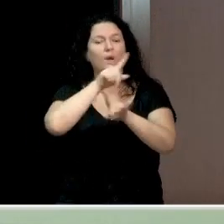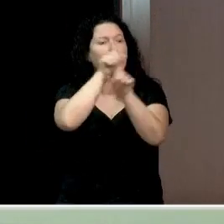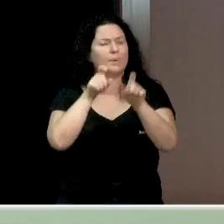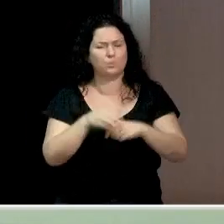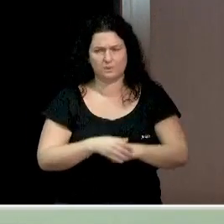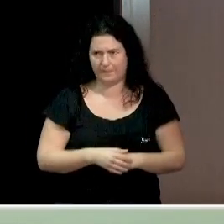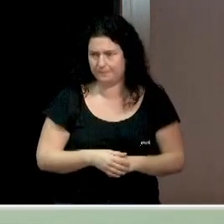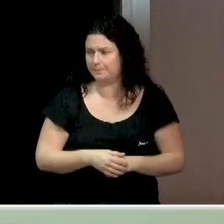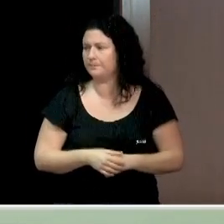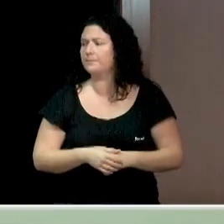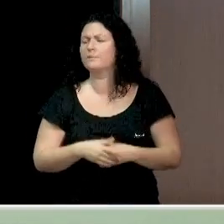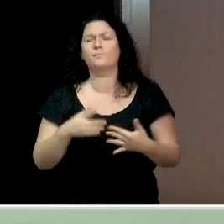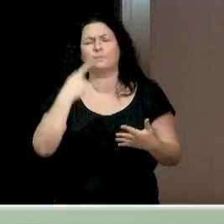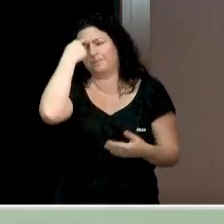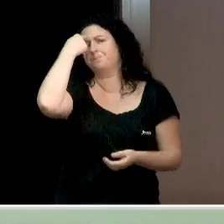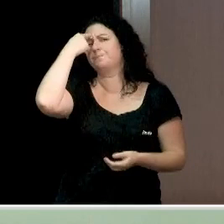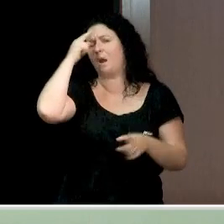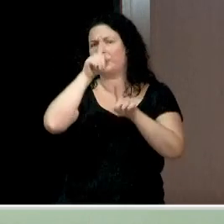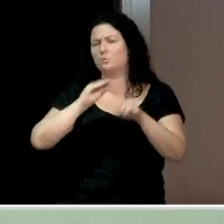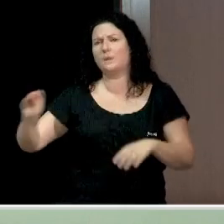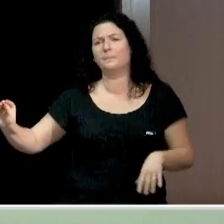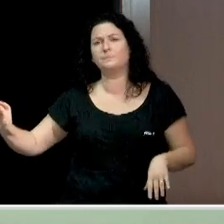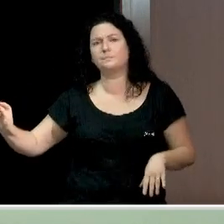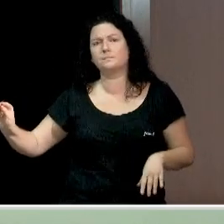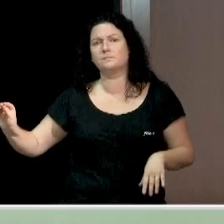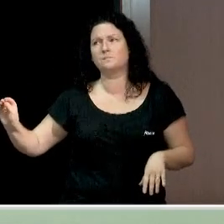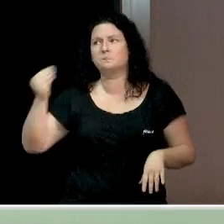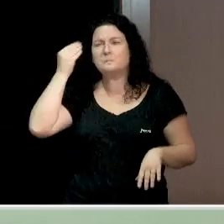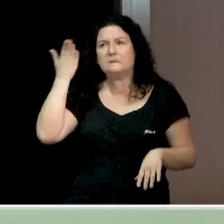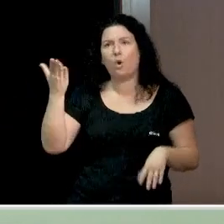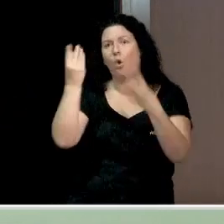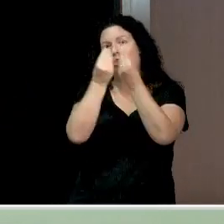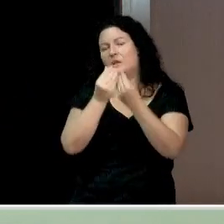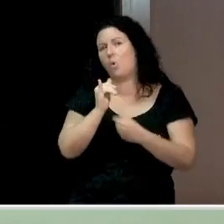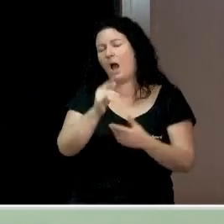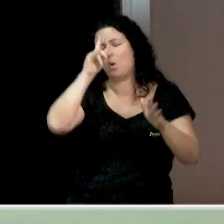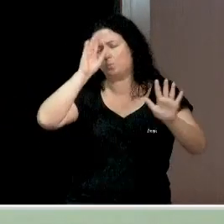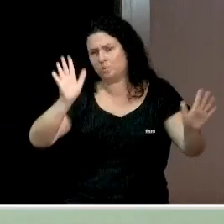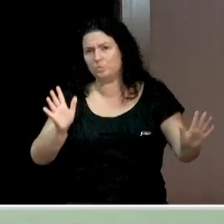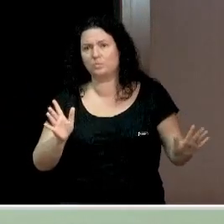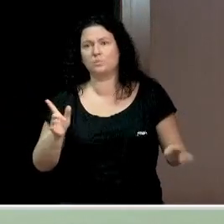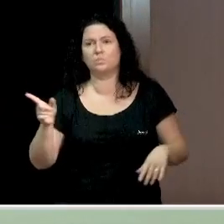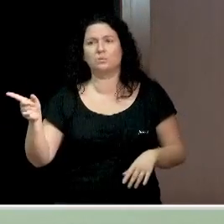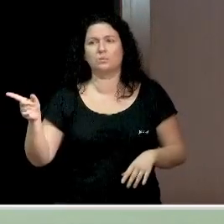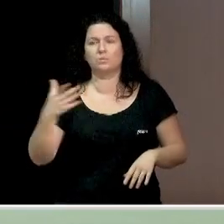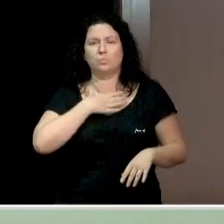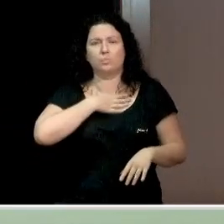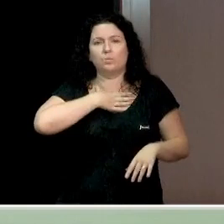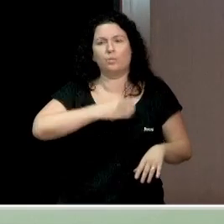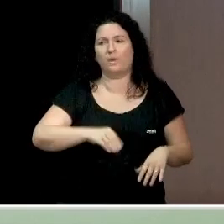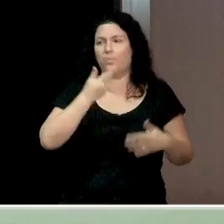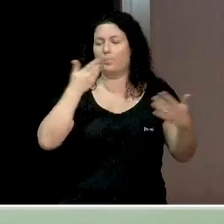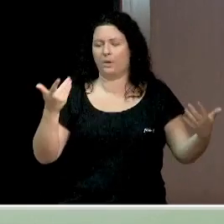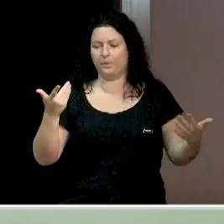así en la cabeza y es si crees o si hay datos sobre si es más fácil que